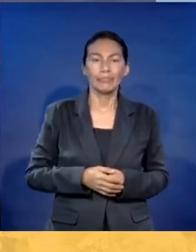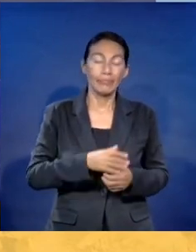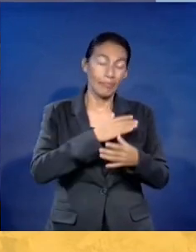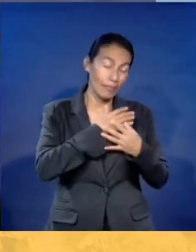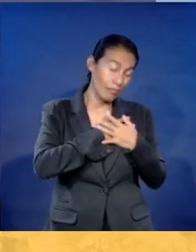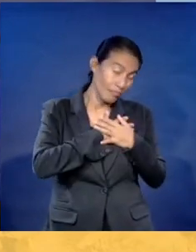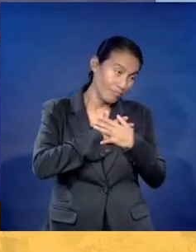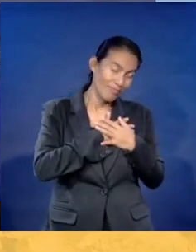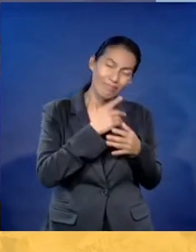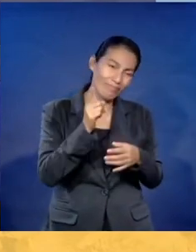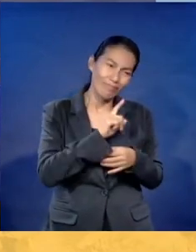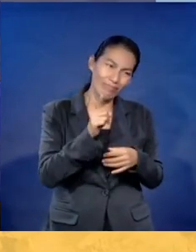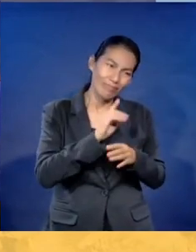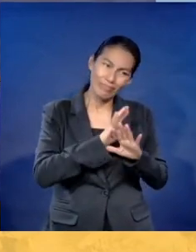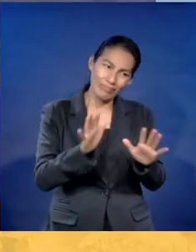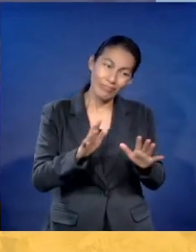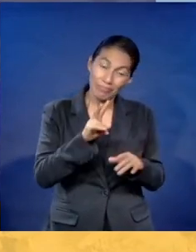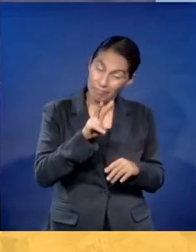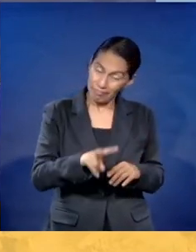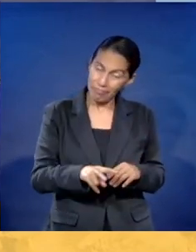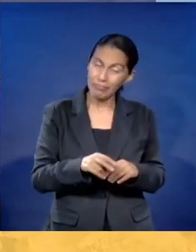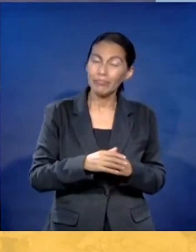amas acepta la realidad